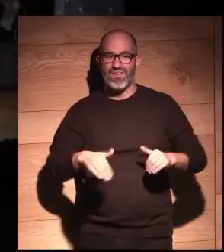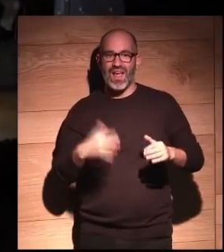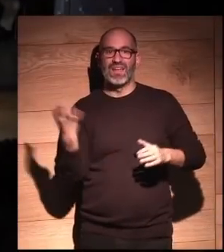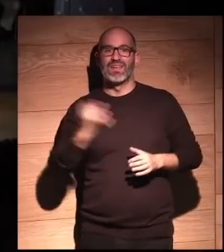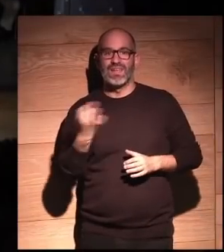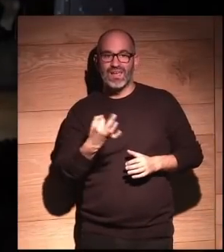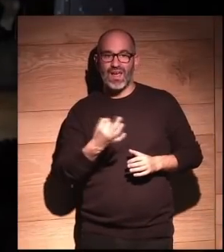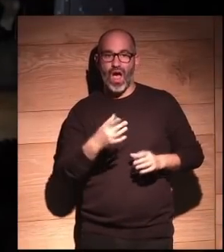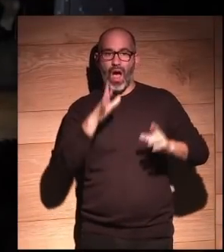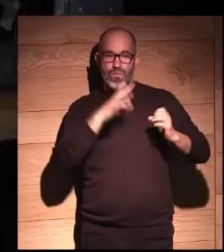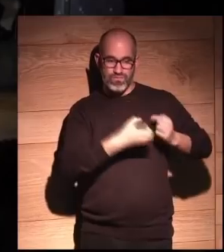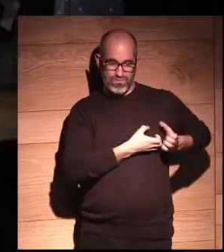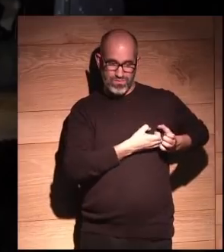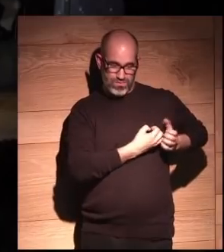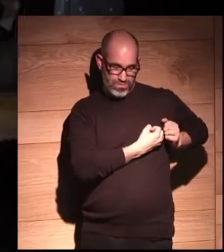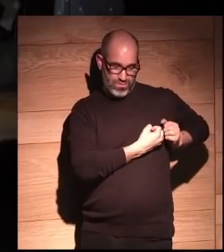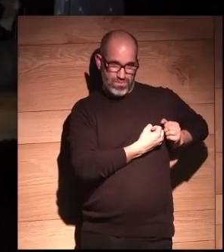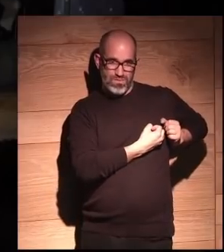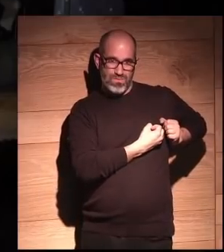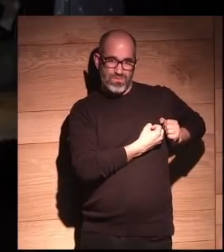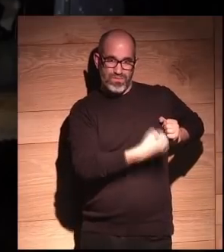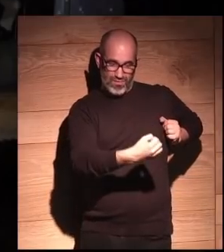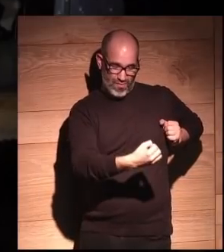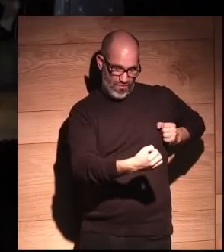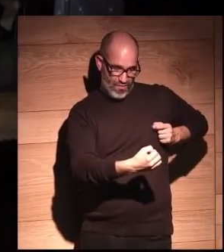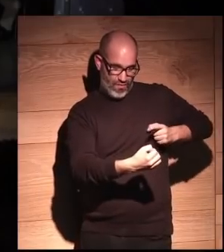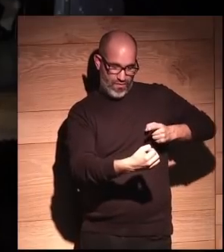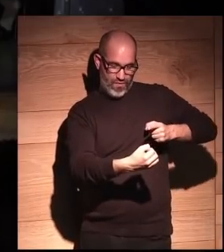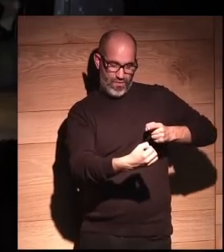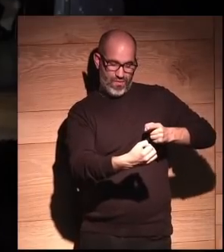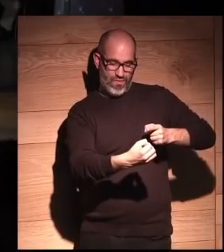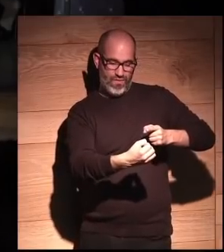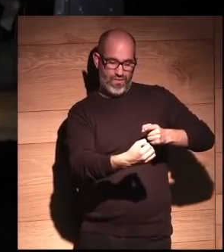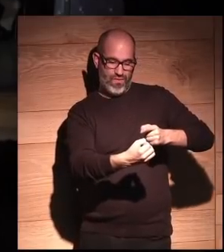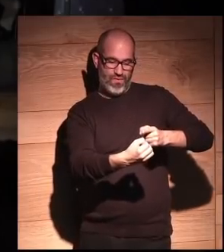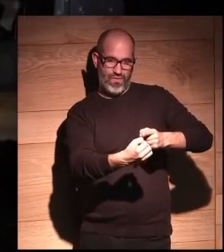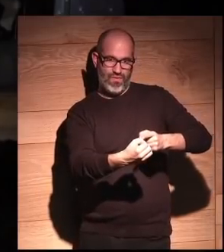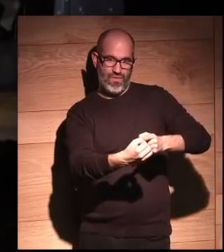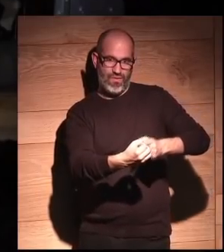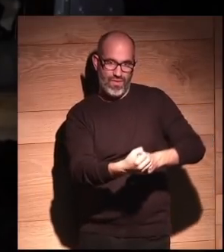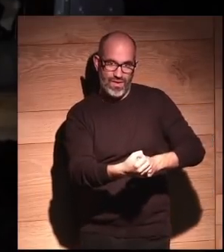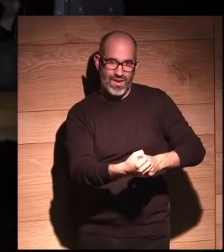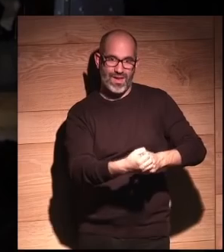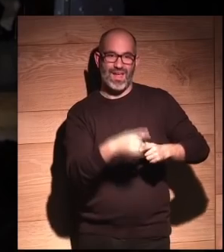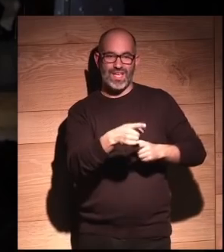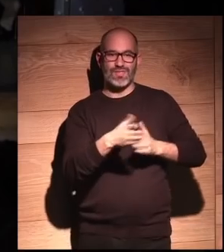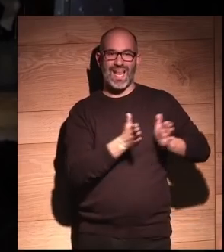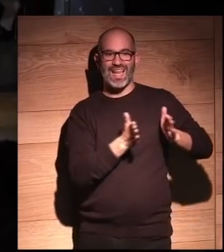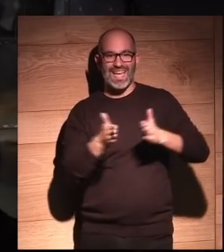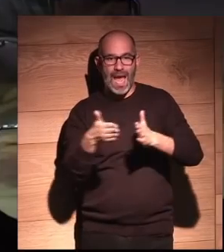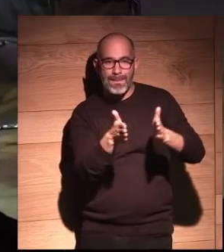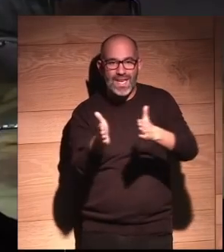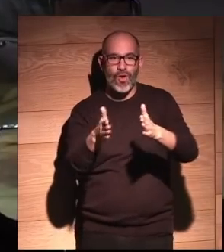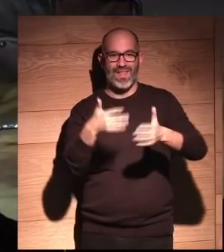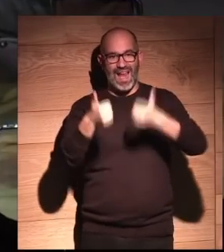queda el chorro de leche de Hera flotando en el espacio. Eso es el camino de la leche y eso es la